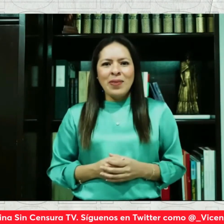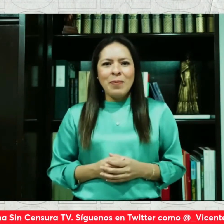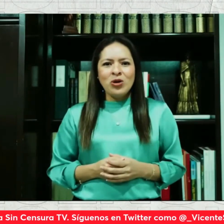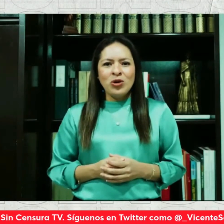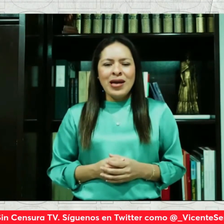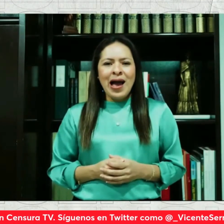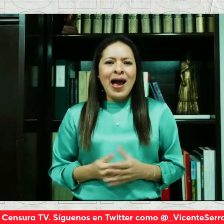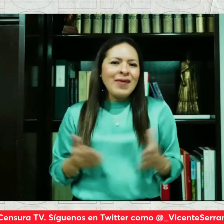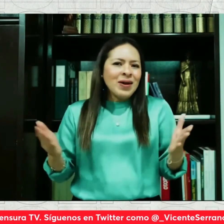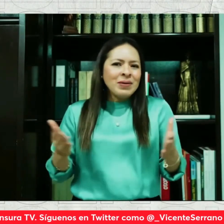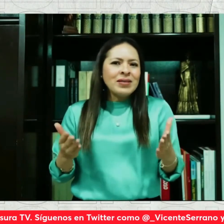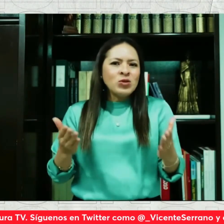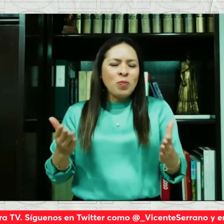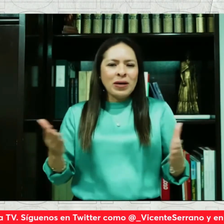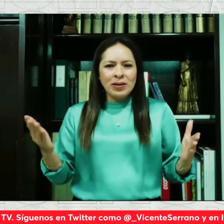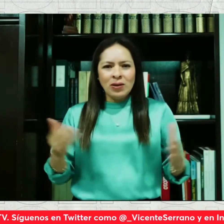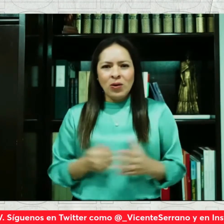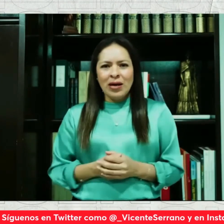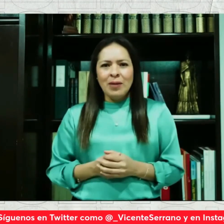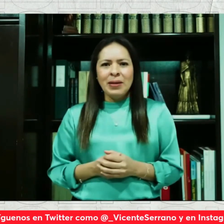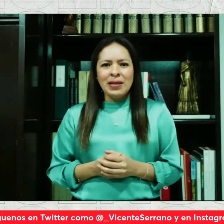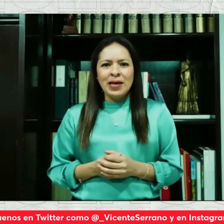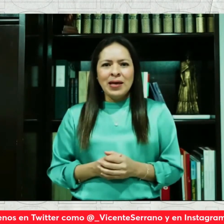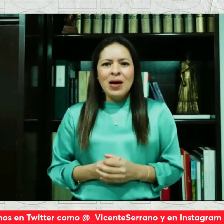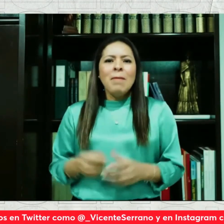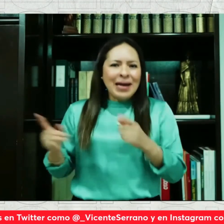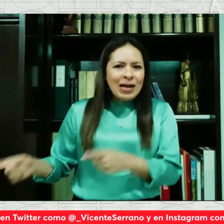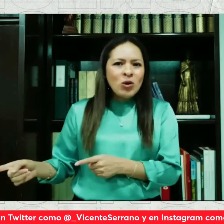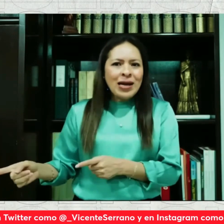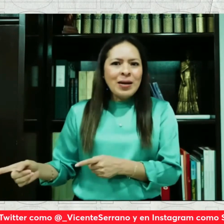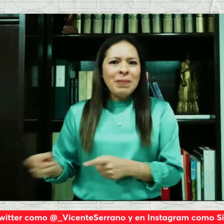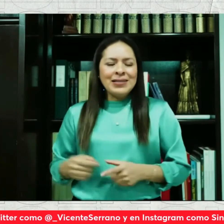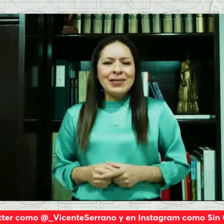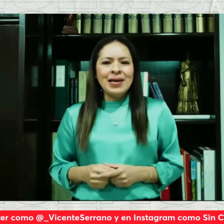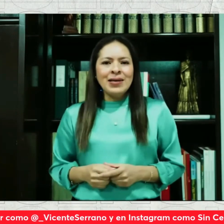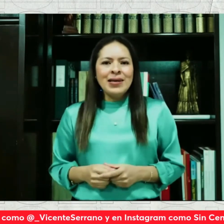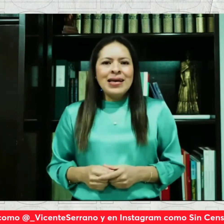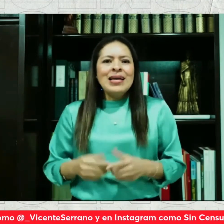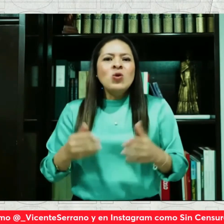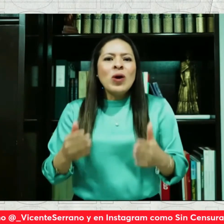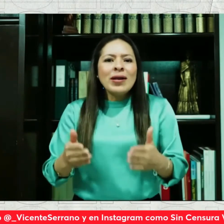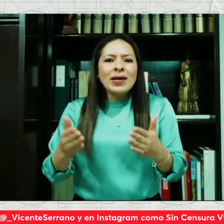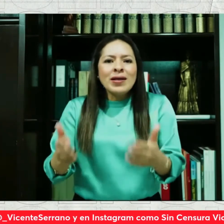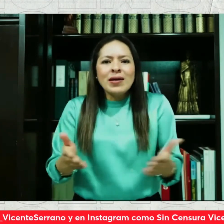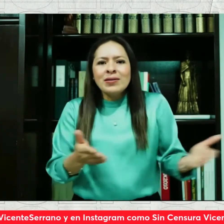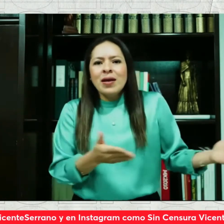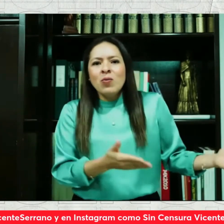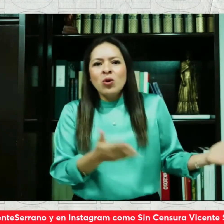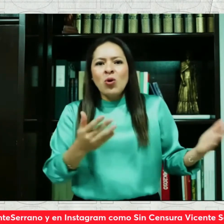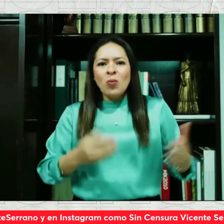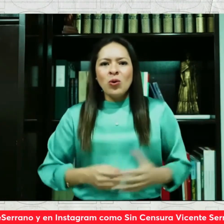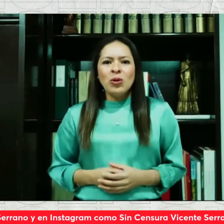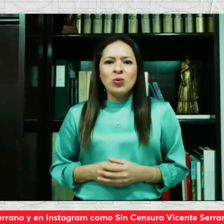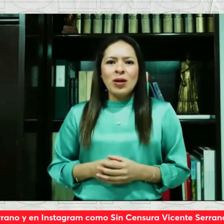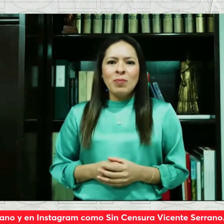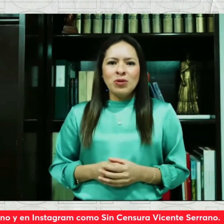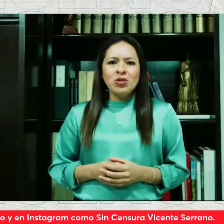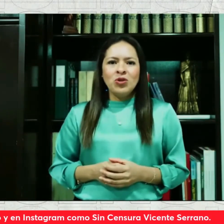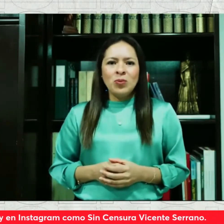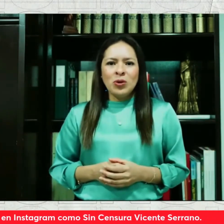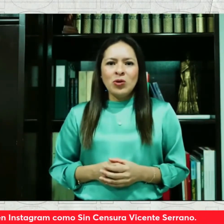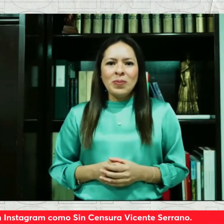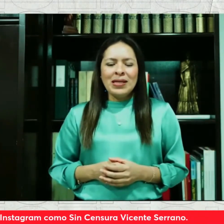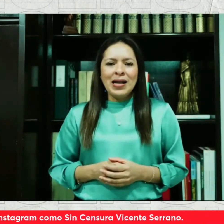de mayoría a través de su partido, el PT, para lograr el Plan C? En lugar de quedarse muy cómodo en una